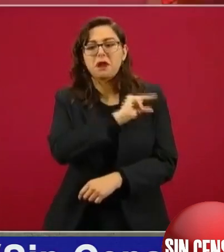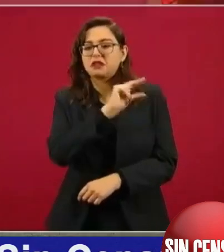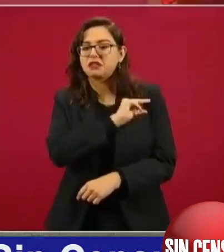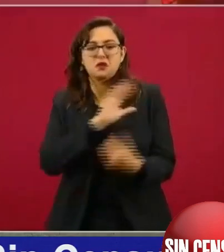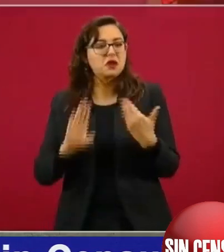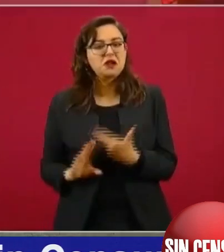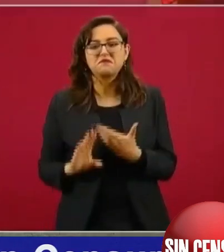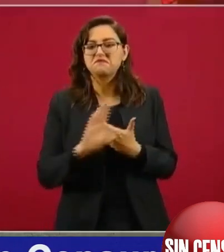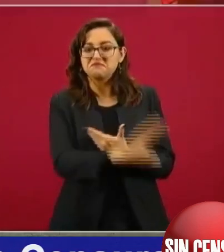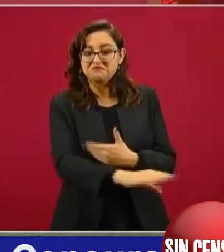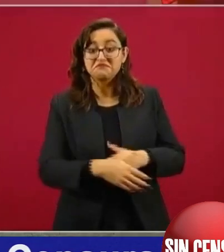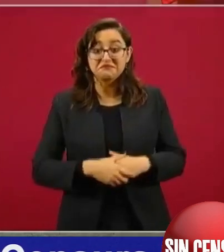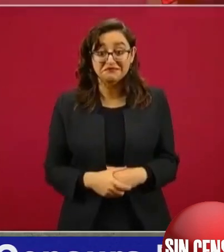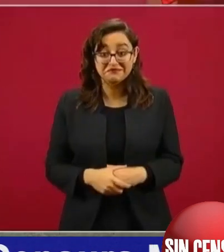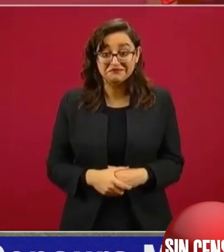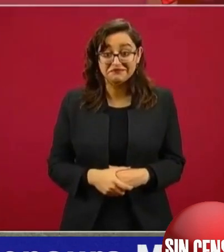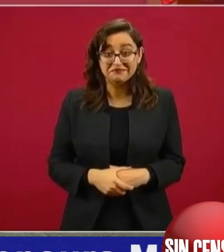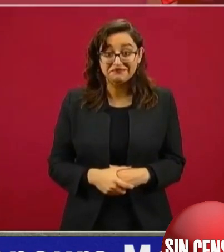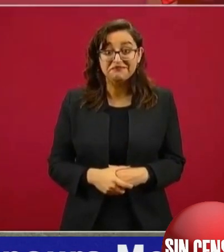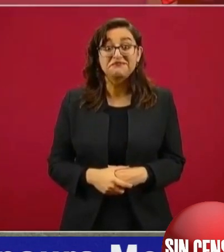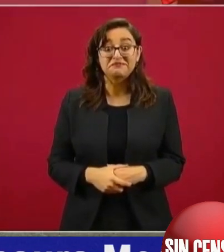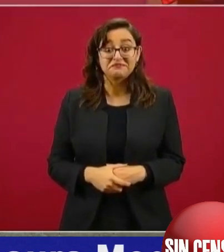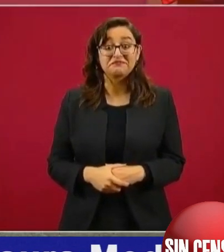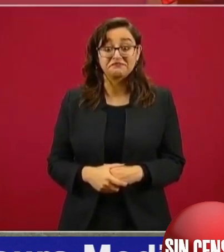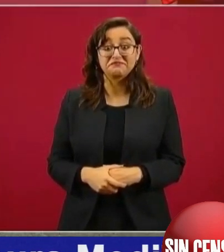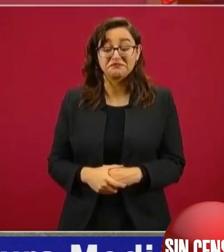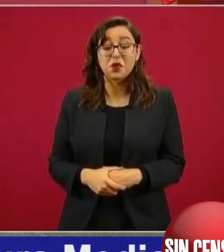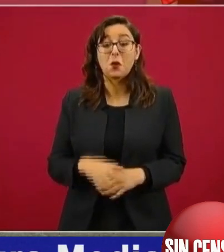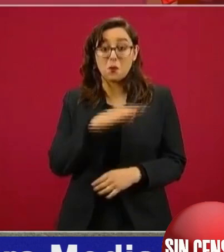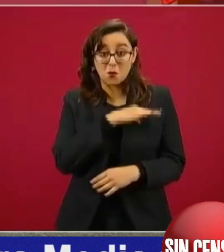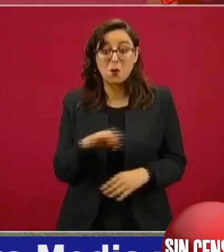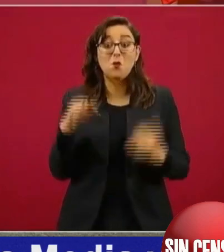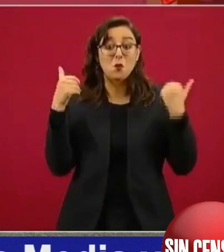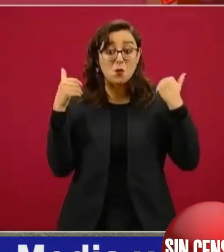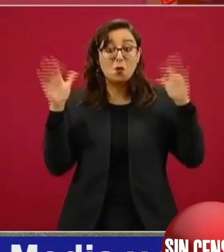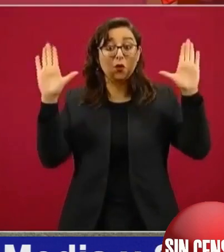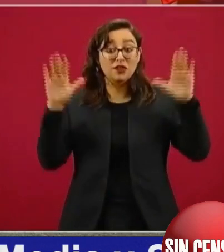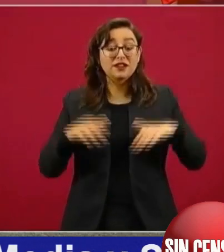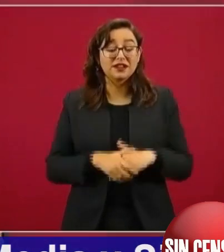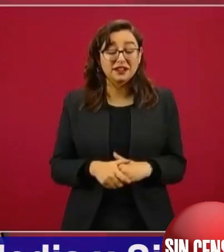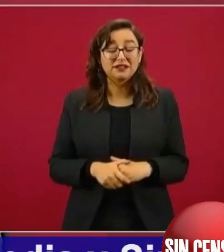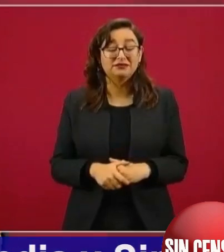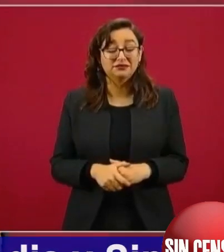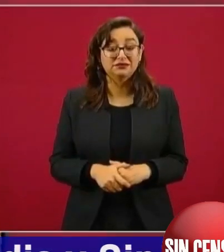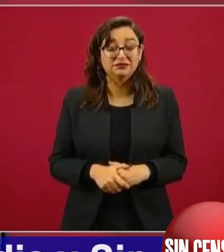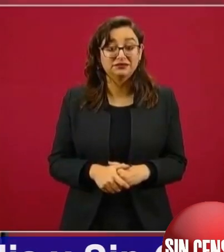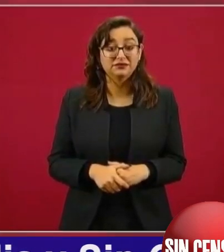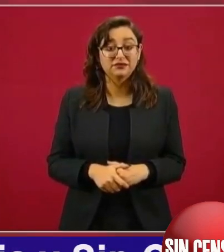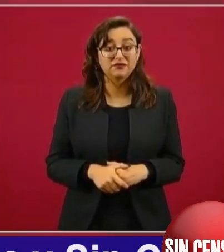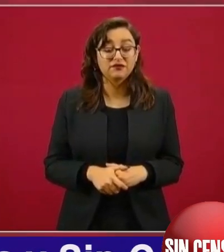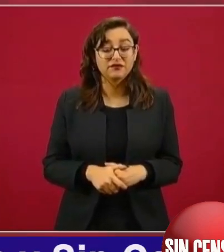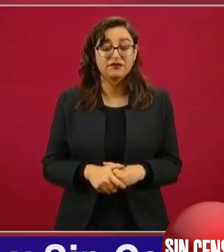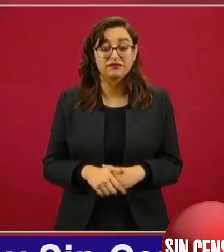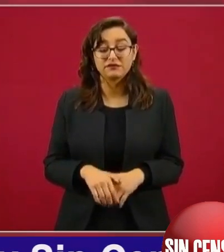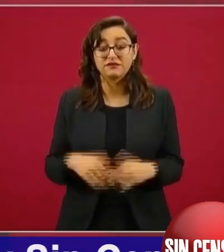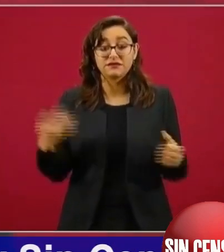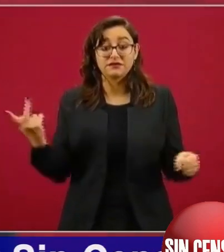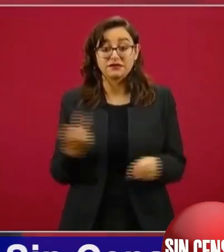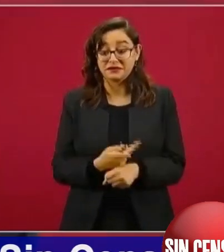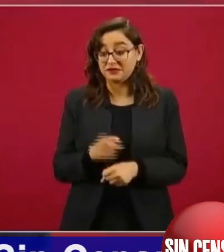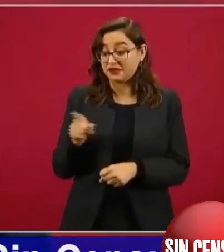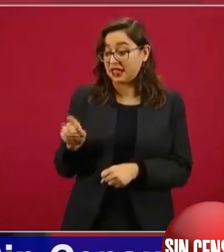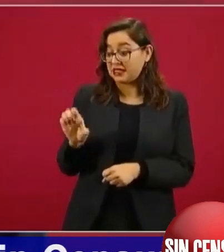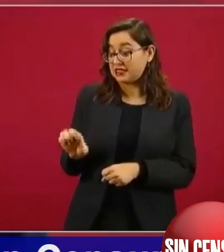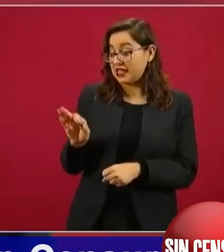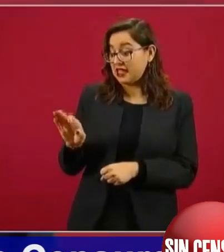¿Qué sucede? Que puede haber una termoeléctrica de la Comisión Federal de